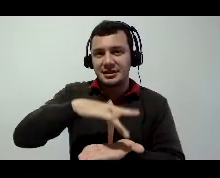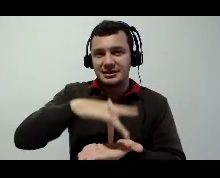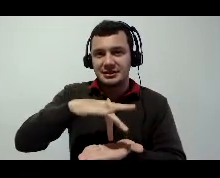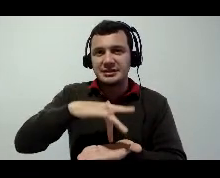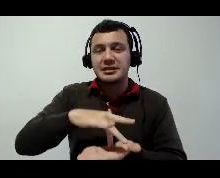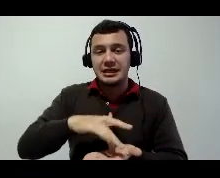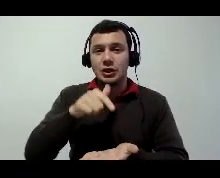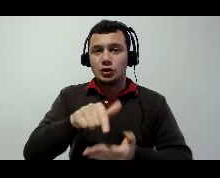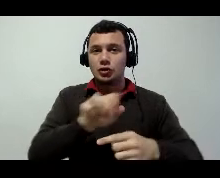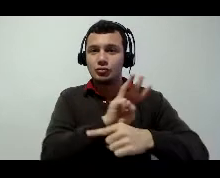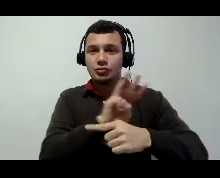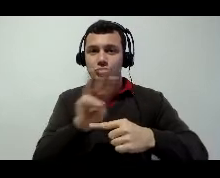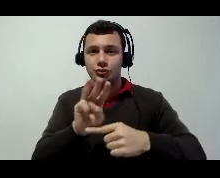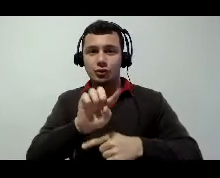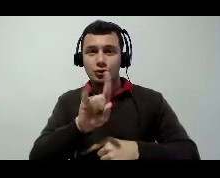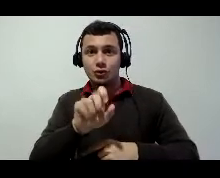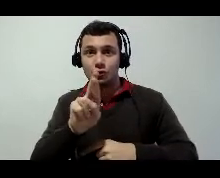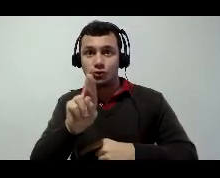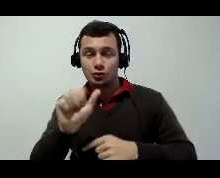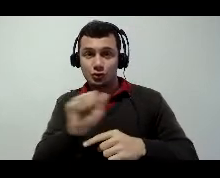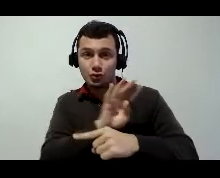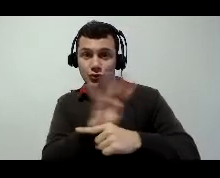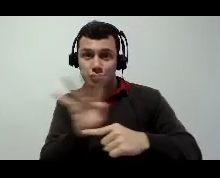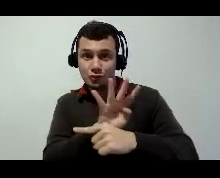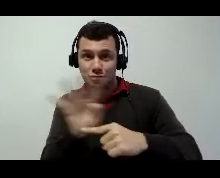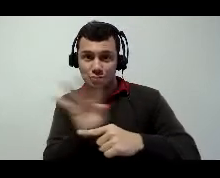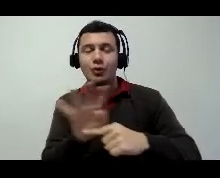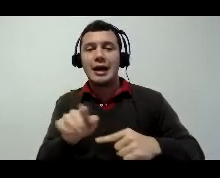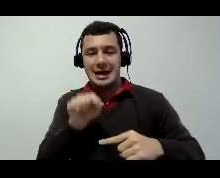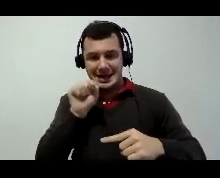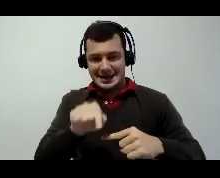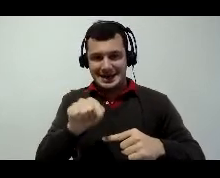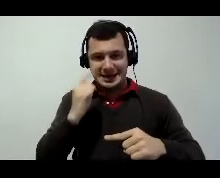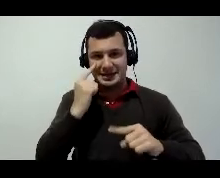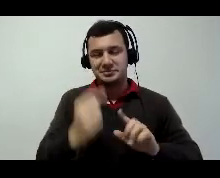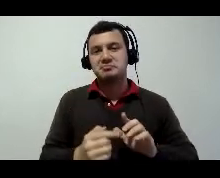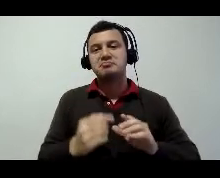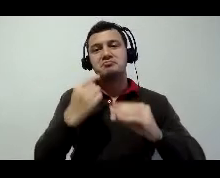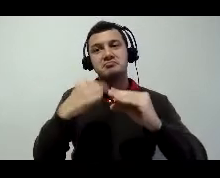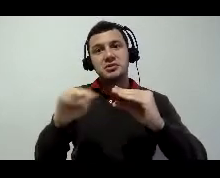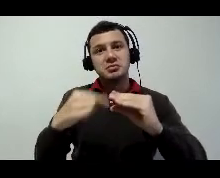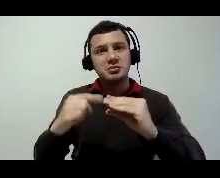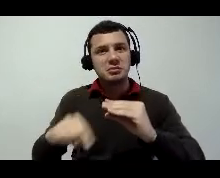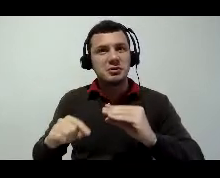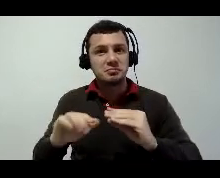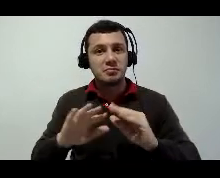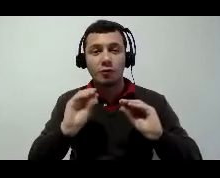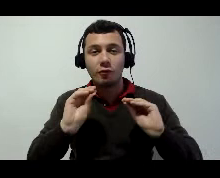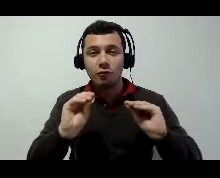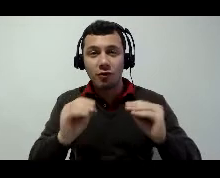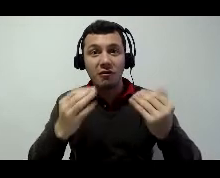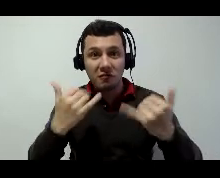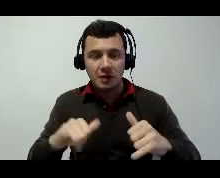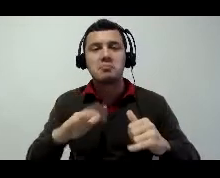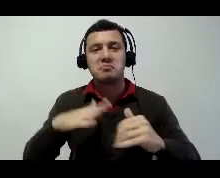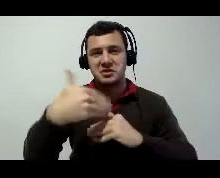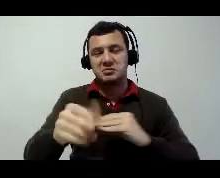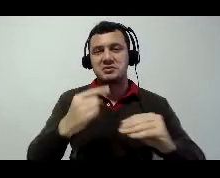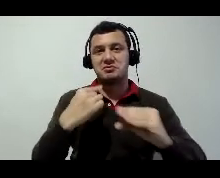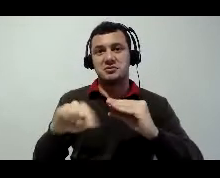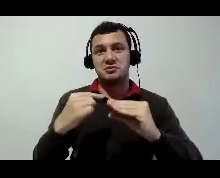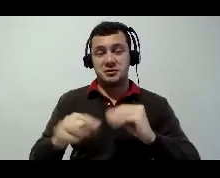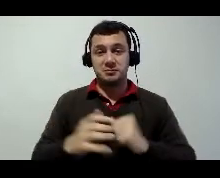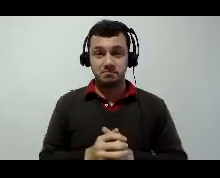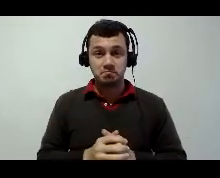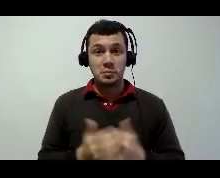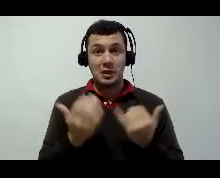Sura en un término de 4 días hábiles después de terminada la formación. Este evento quedará grabado y podrán acceder al